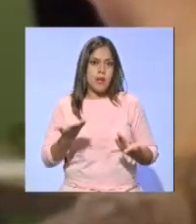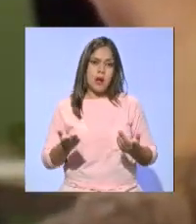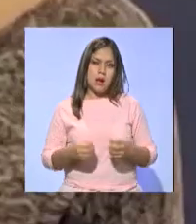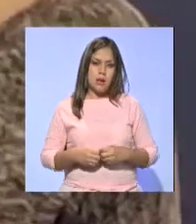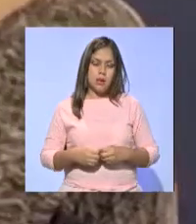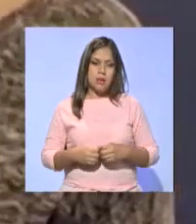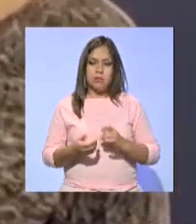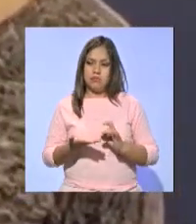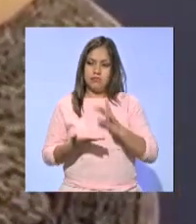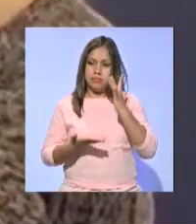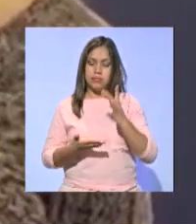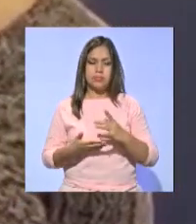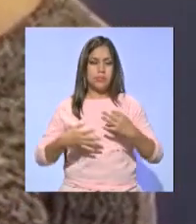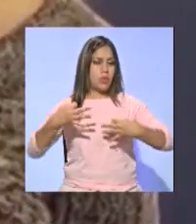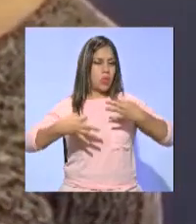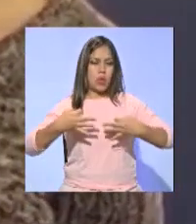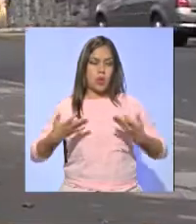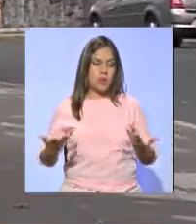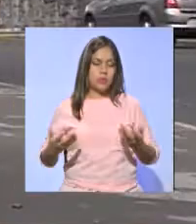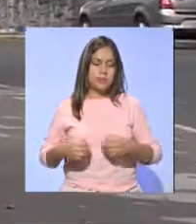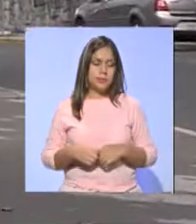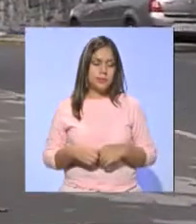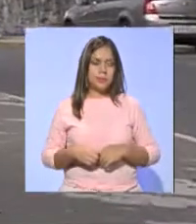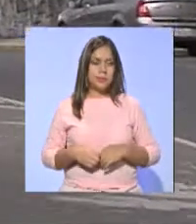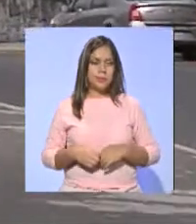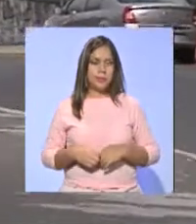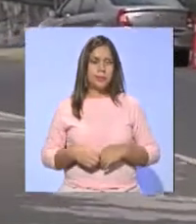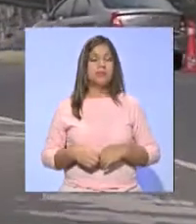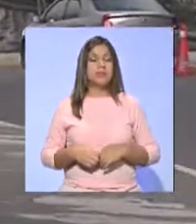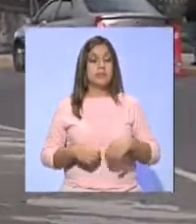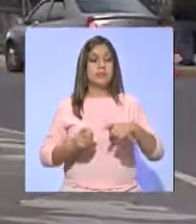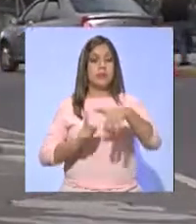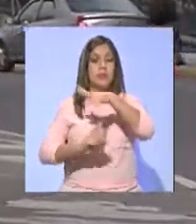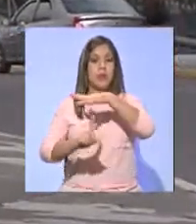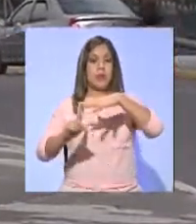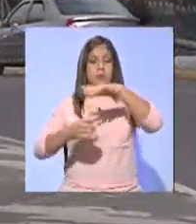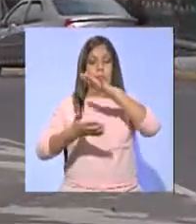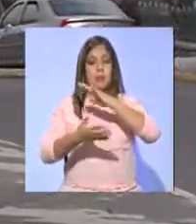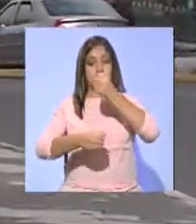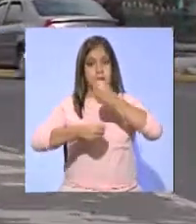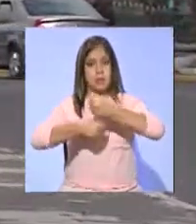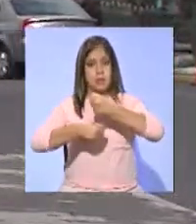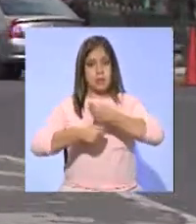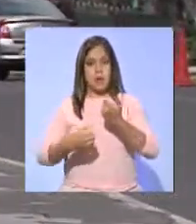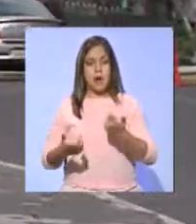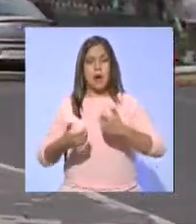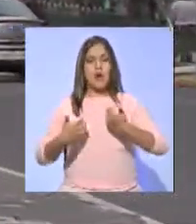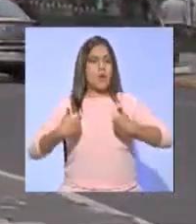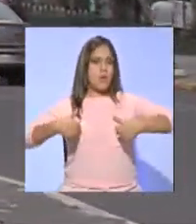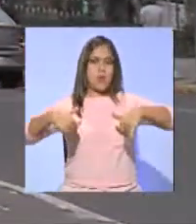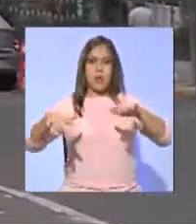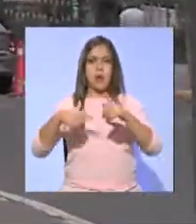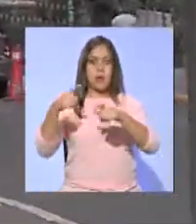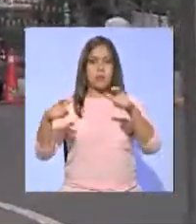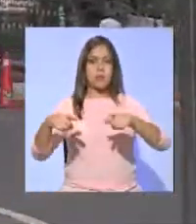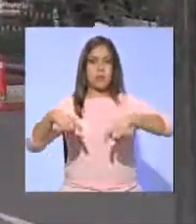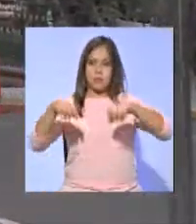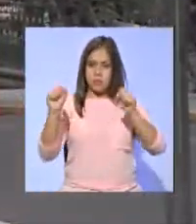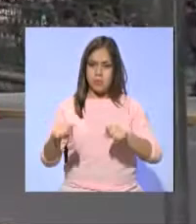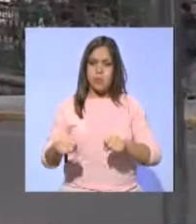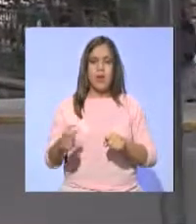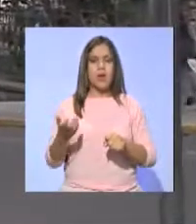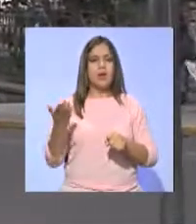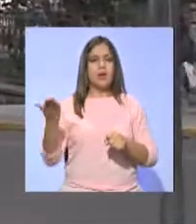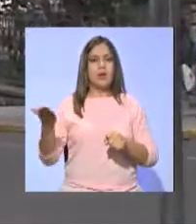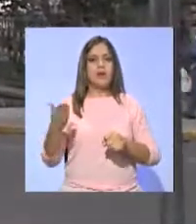Despido sin causa justa. Un buen clima laboral permite que cualquier persona se sienta dispuesta al momento